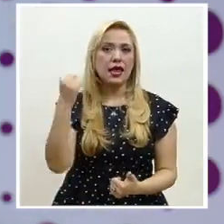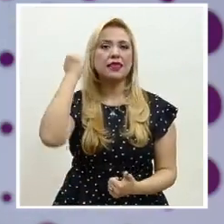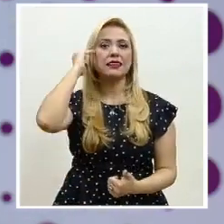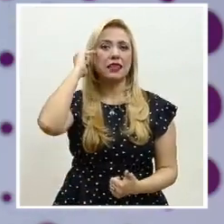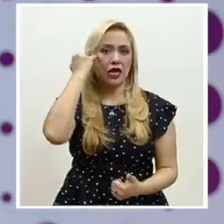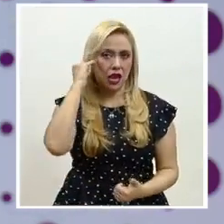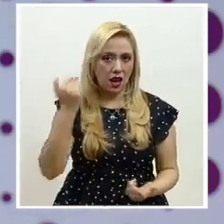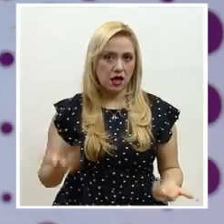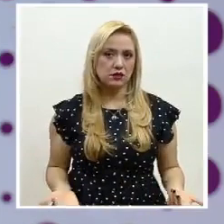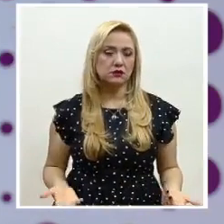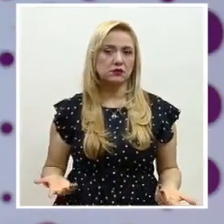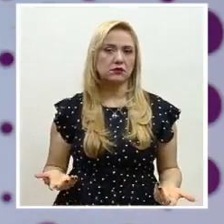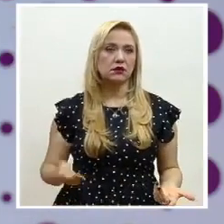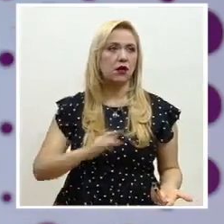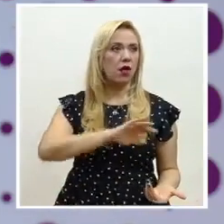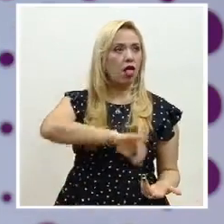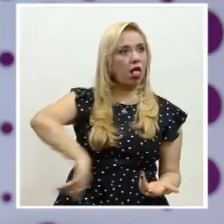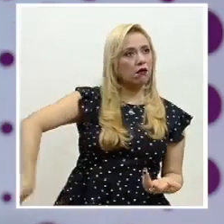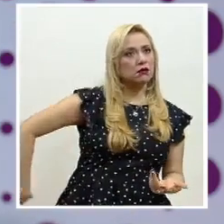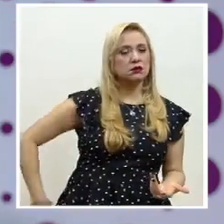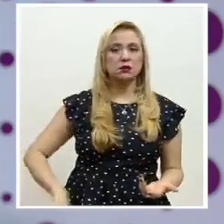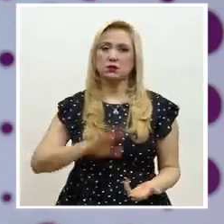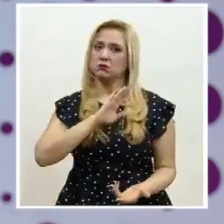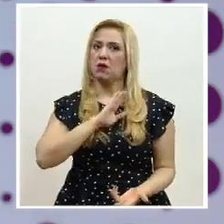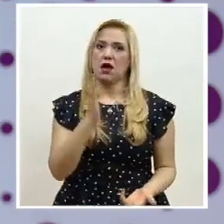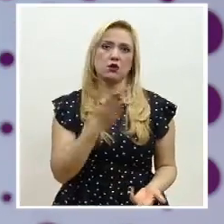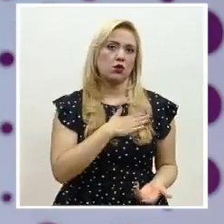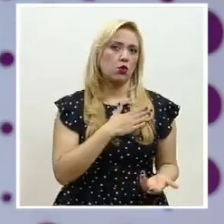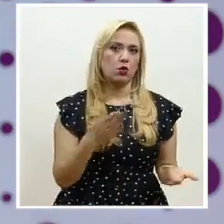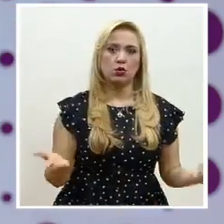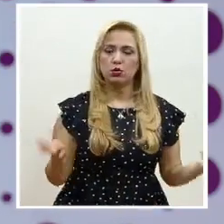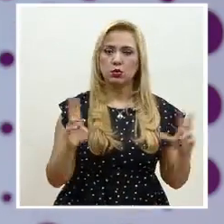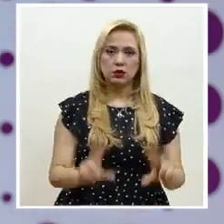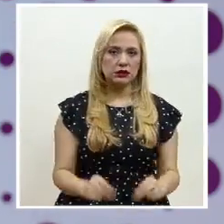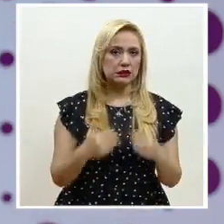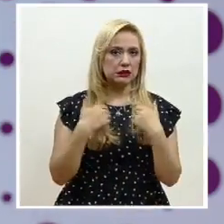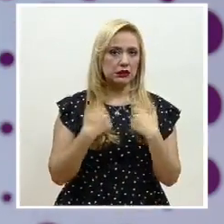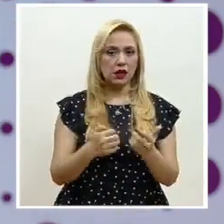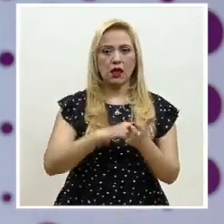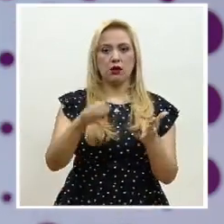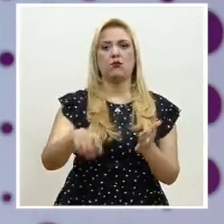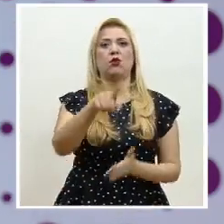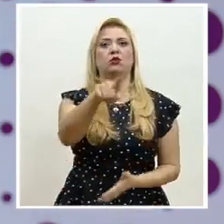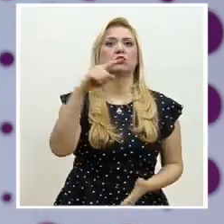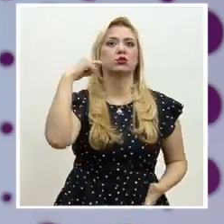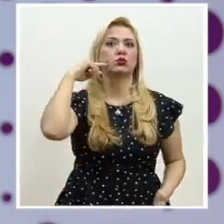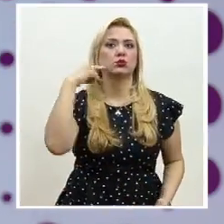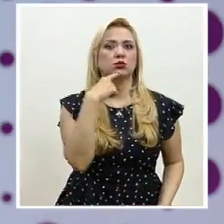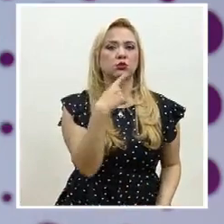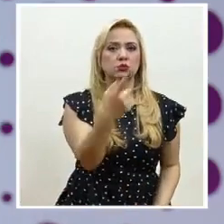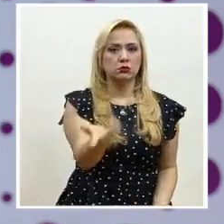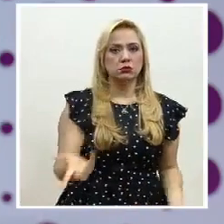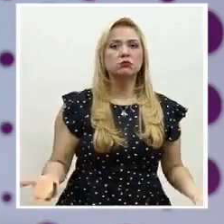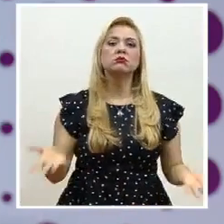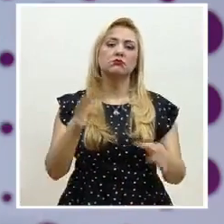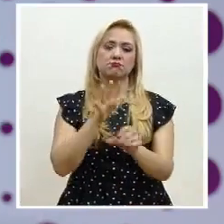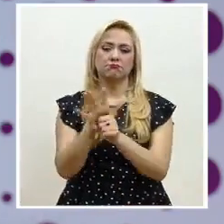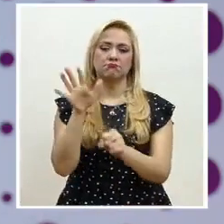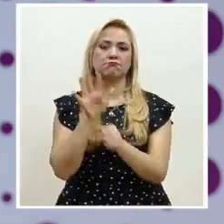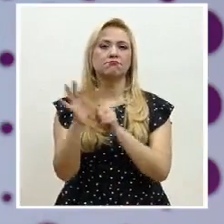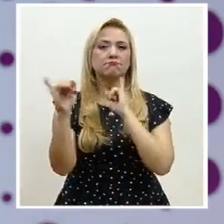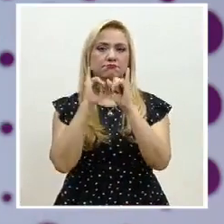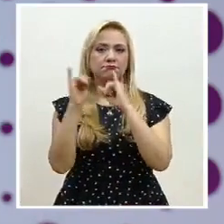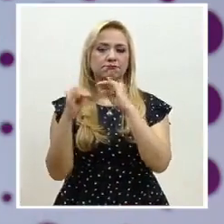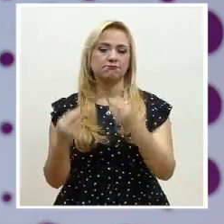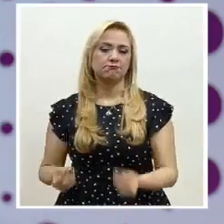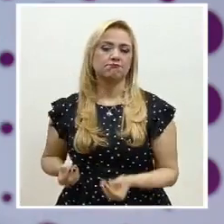porque no podemos olvidar Claro. que no todas manejan el castellano y que también pudieran tener ese acceso y esa facilidad en las sentencias. Eso es